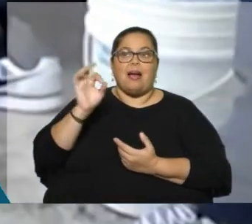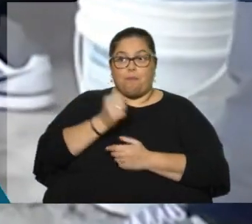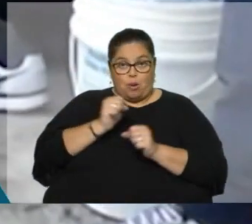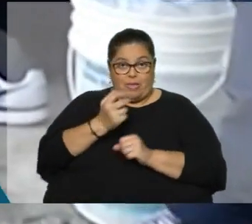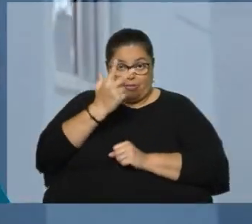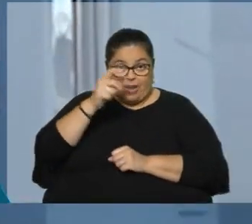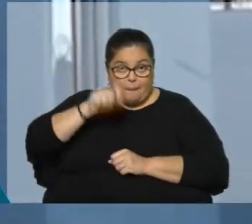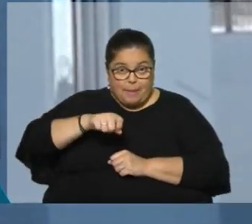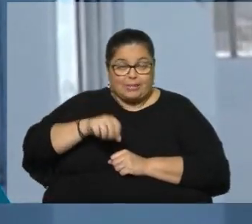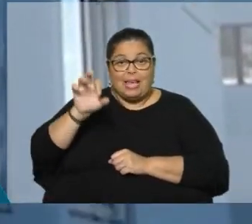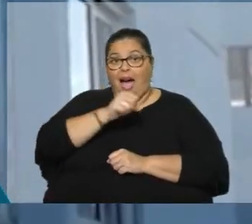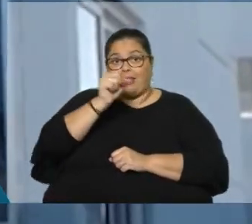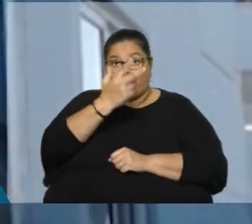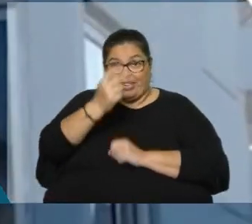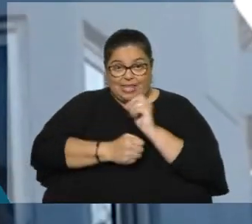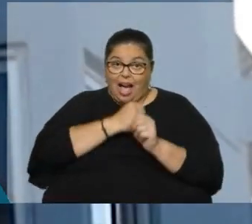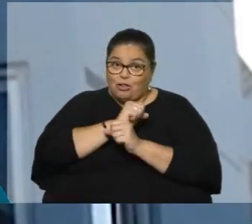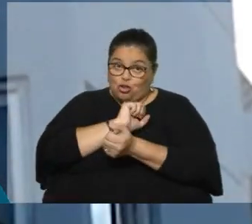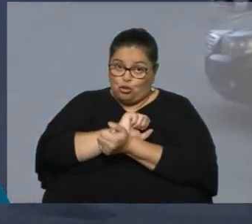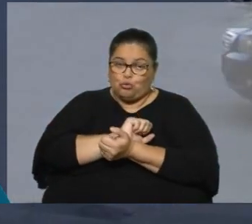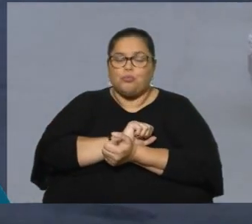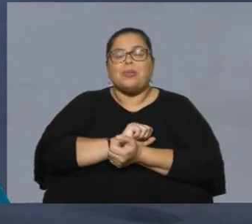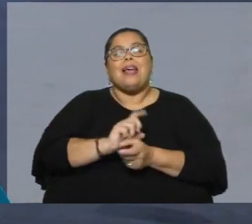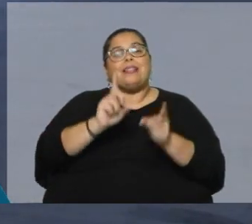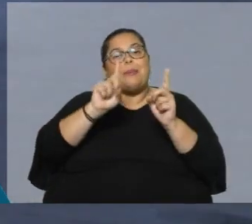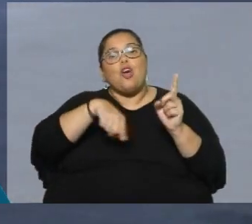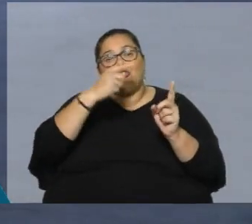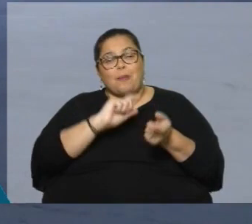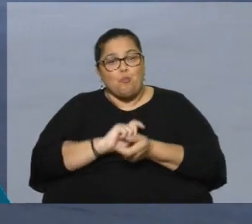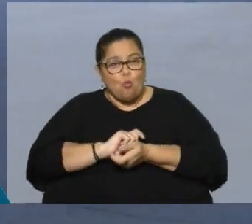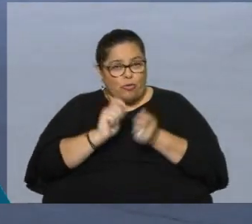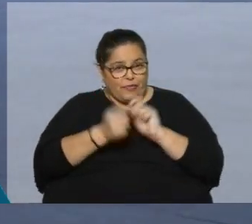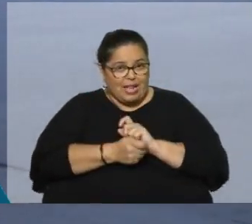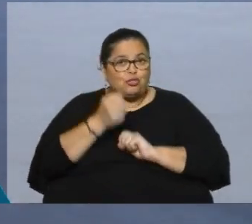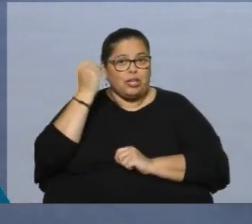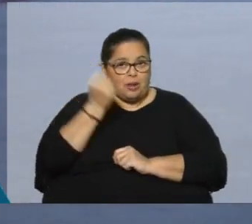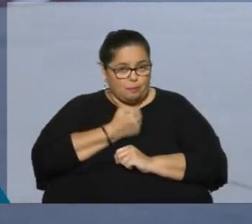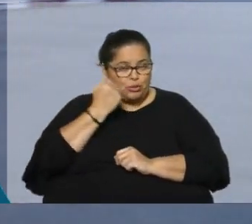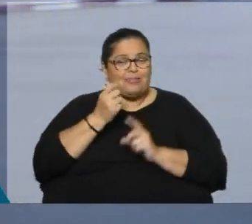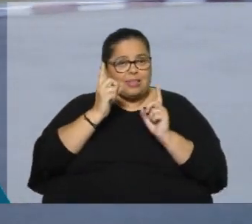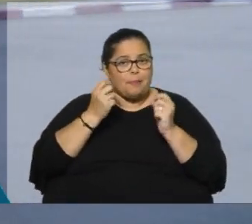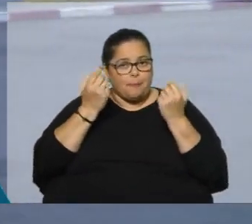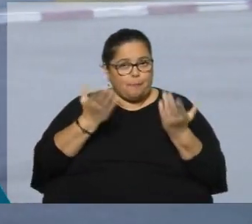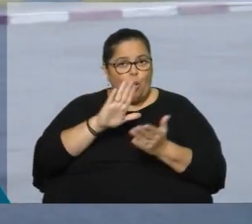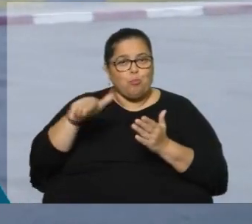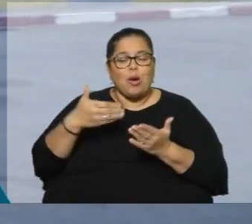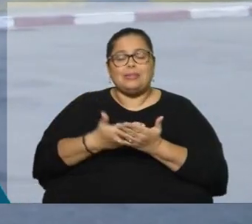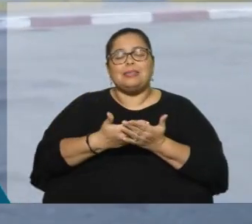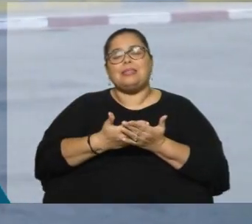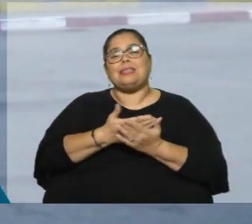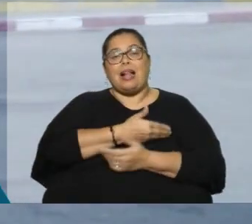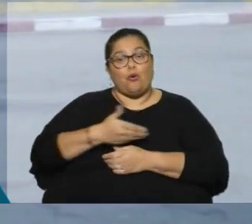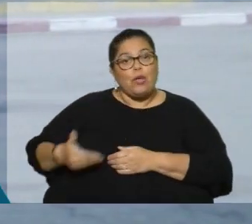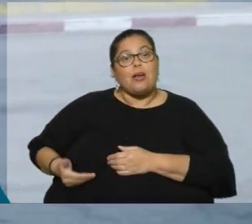a 3 años de penitenciaría otra de las modificaciones sustanciales que propone el poder ejecutivo en su proyecto